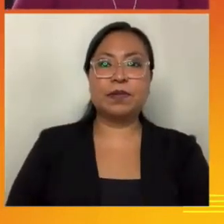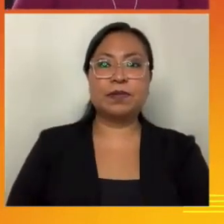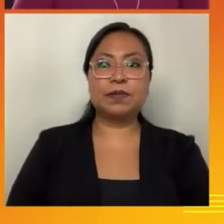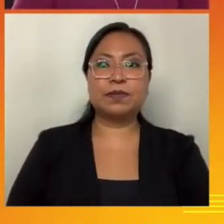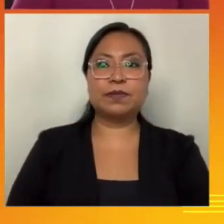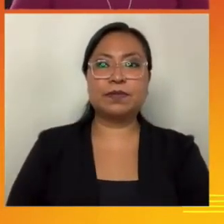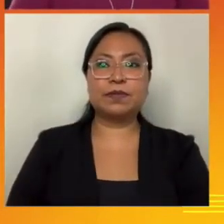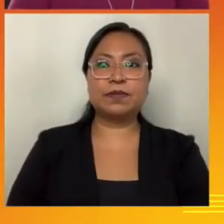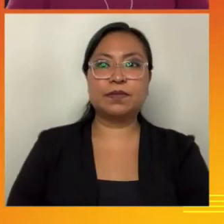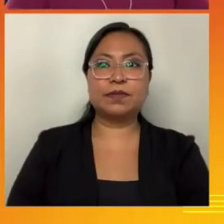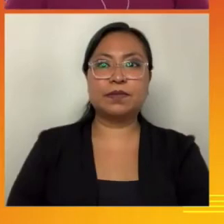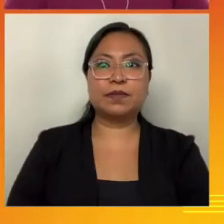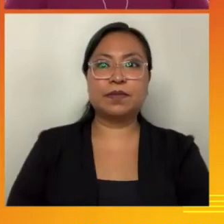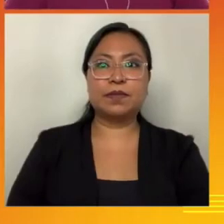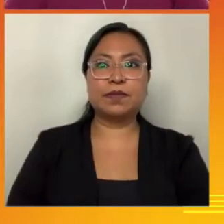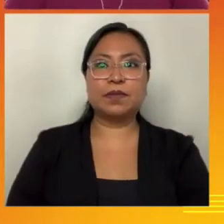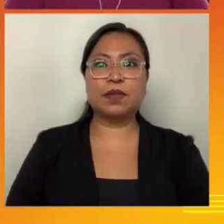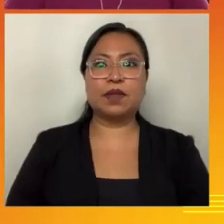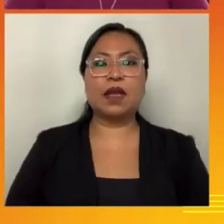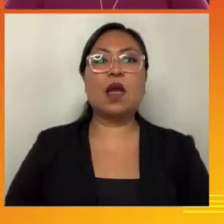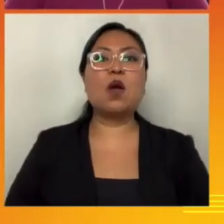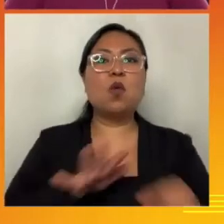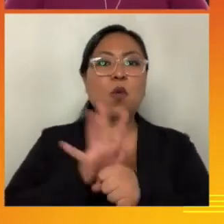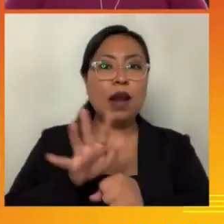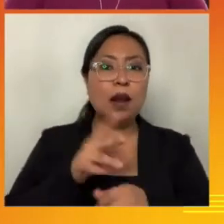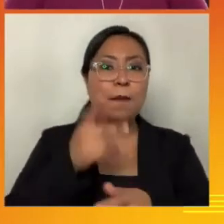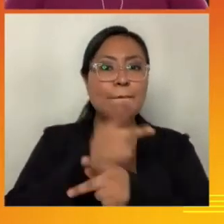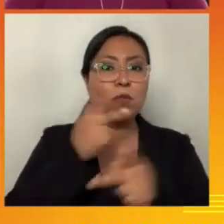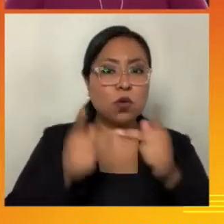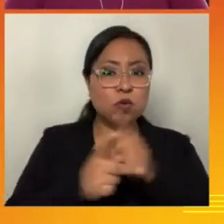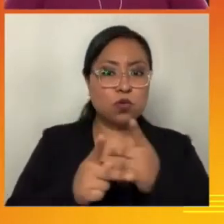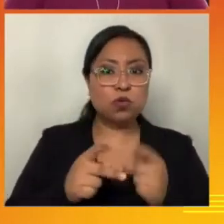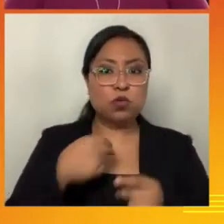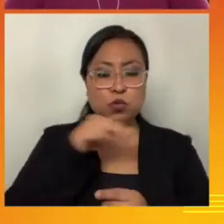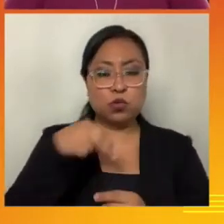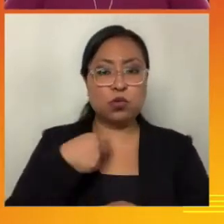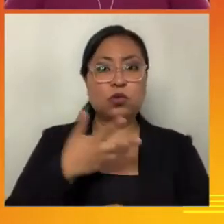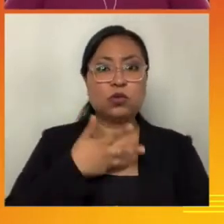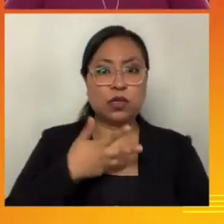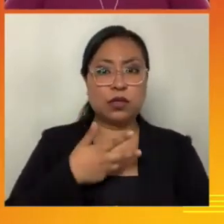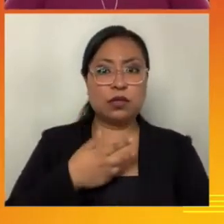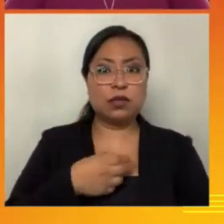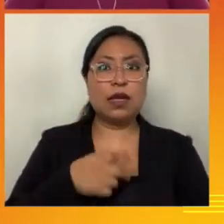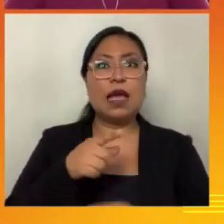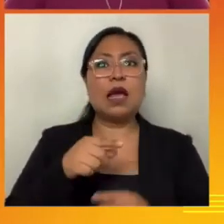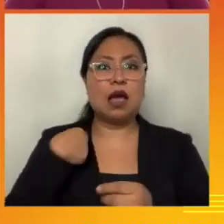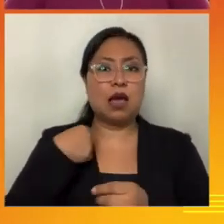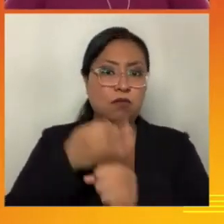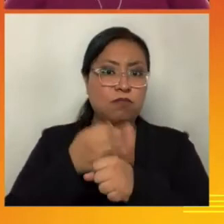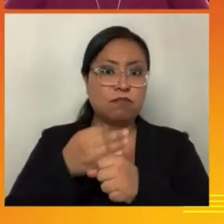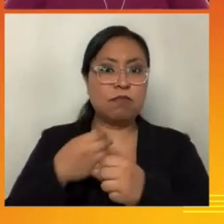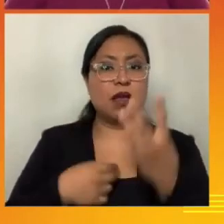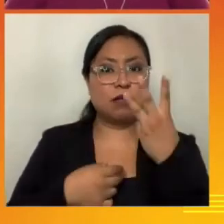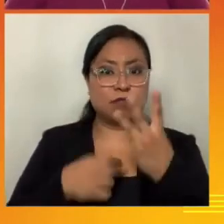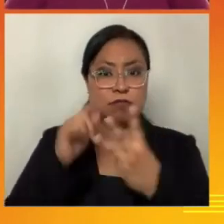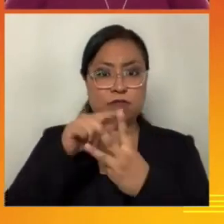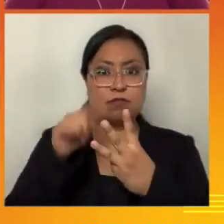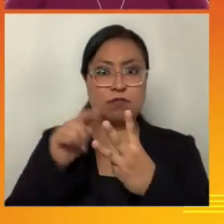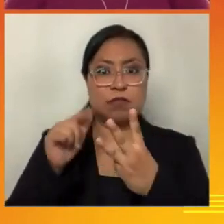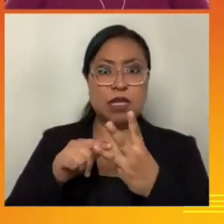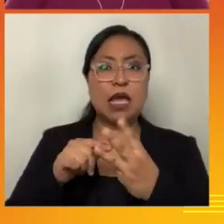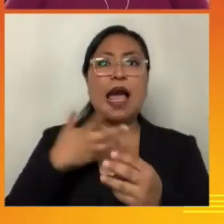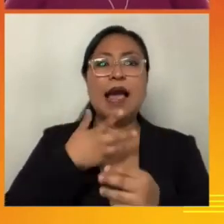los productos o soluciones que tenemos disponibles a la fecha son de 18 a 20